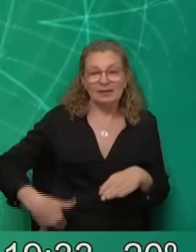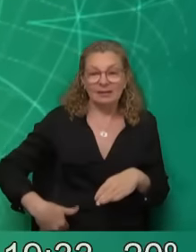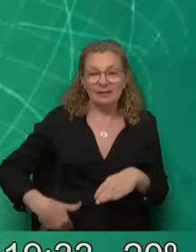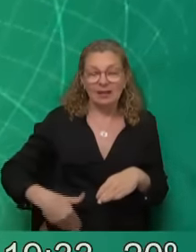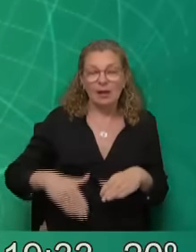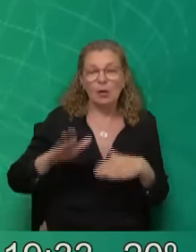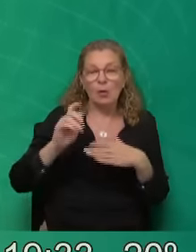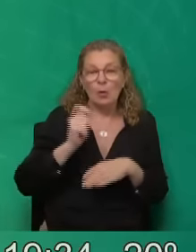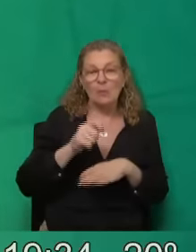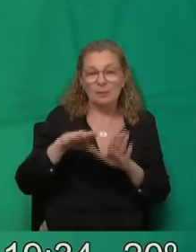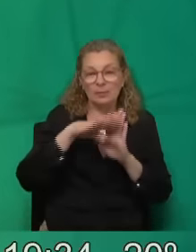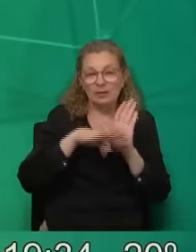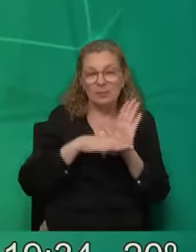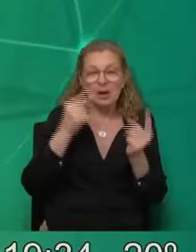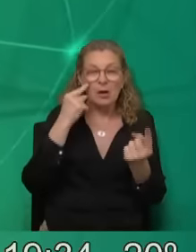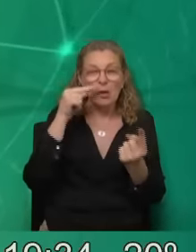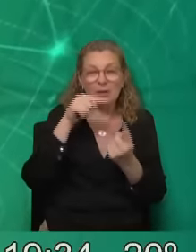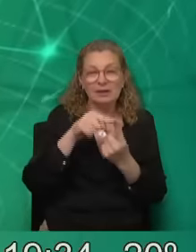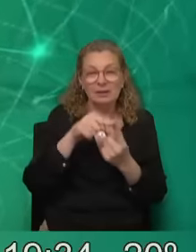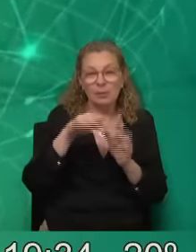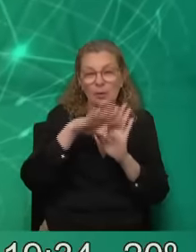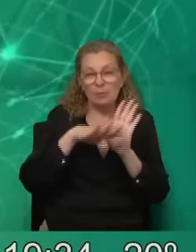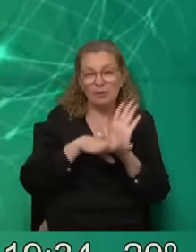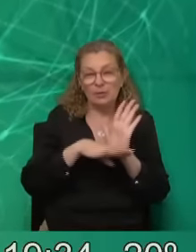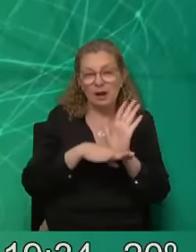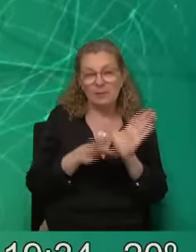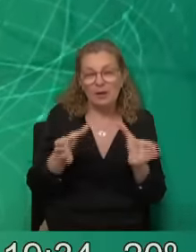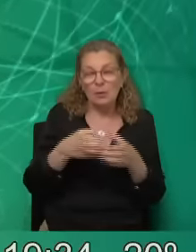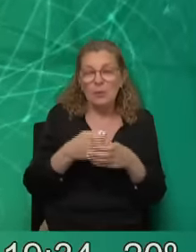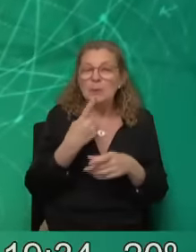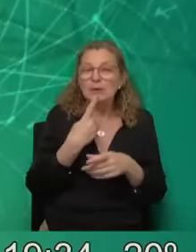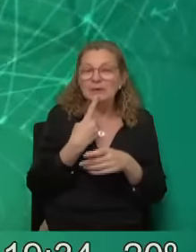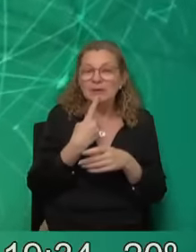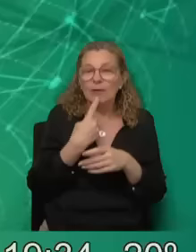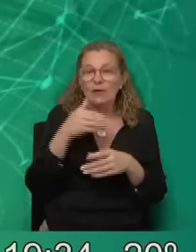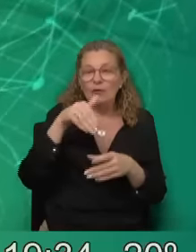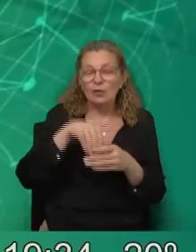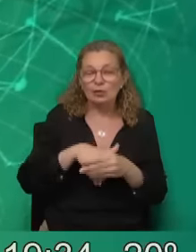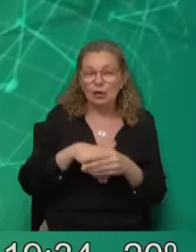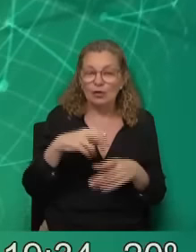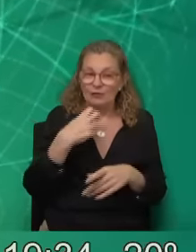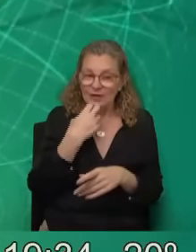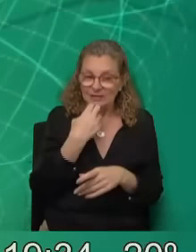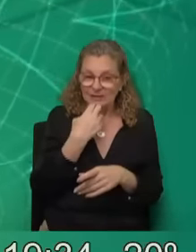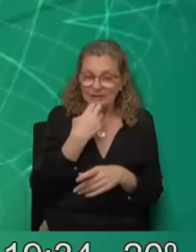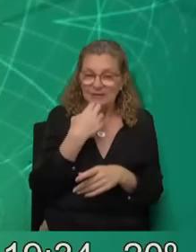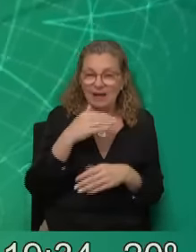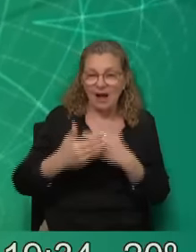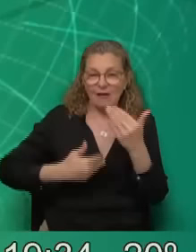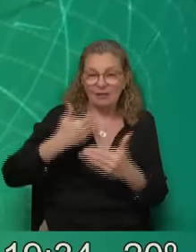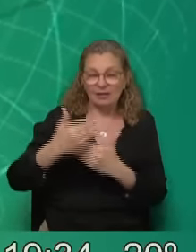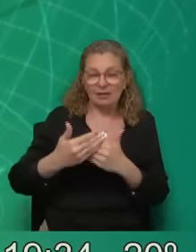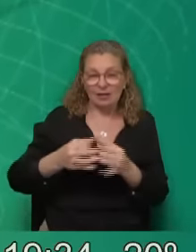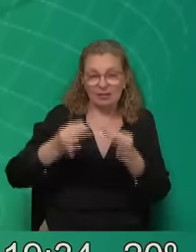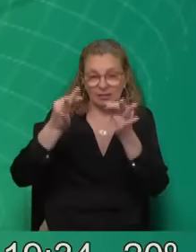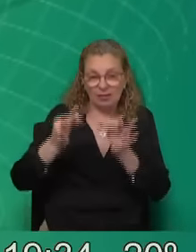de cumplir con los principales objetivos del programa de nuestro partido. Votar al doctor Valle es avanzar con